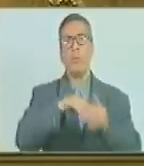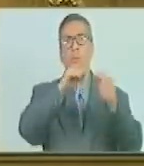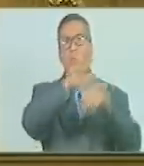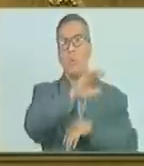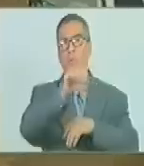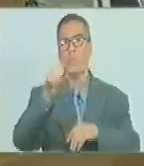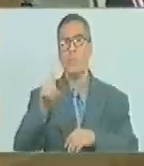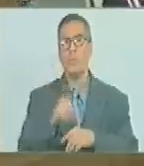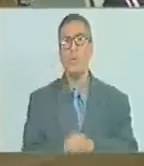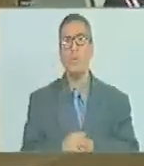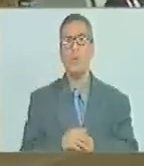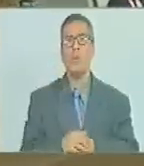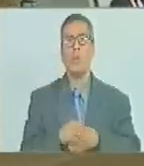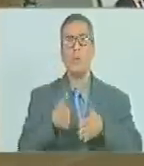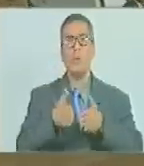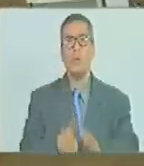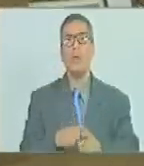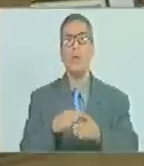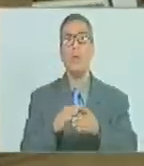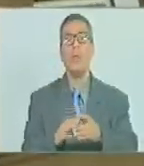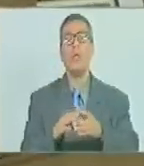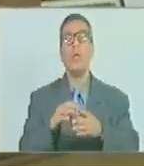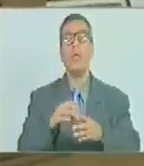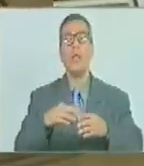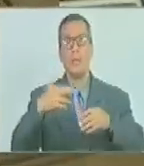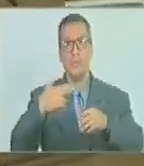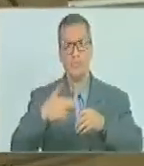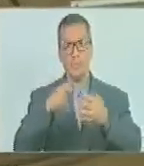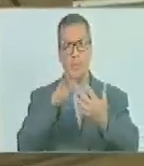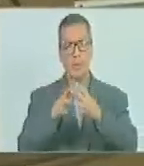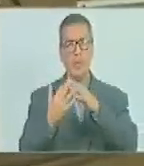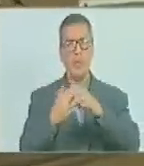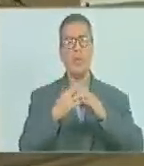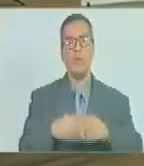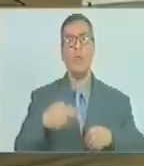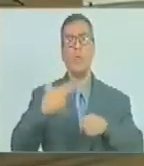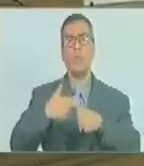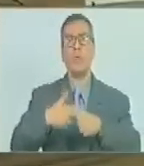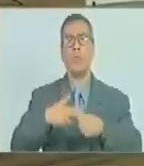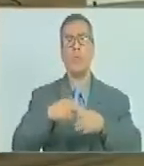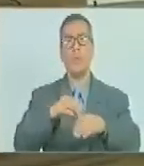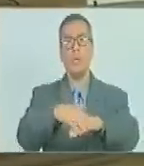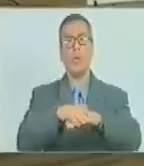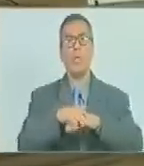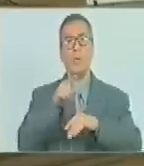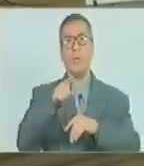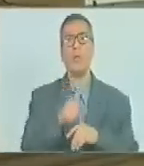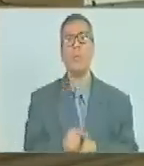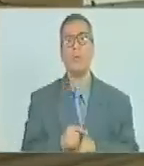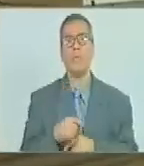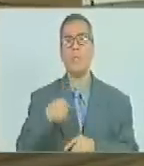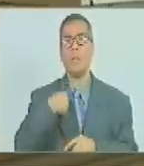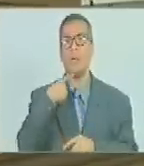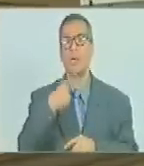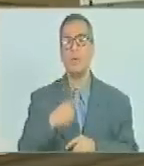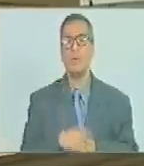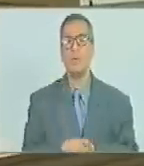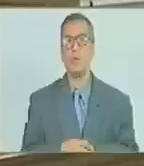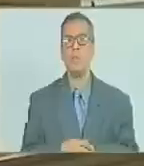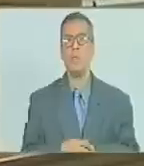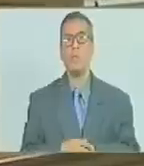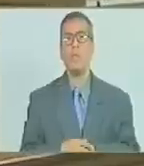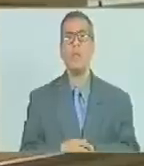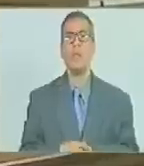1951, cuando nacionalizaron la industria petrolera, el imperio inglés dijo que Irán se iba